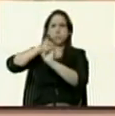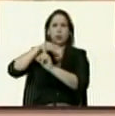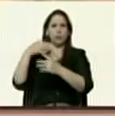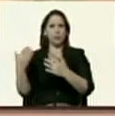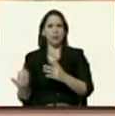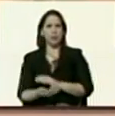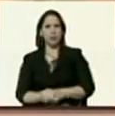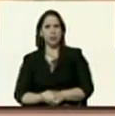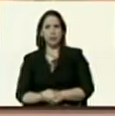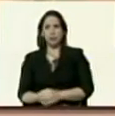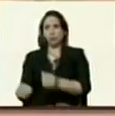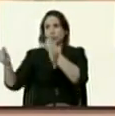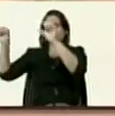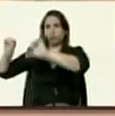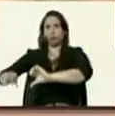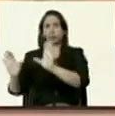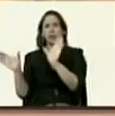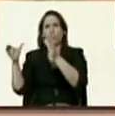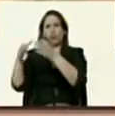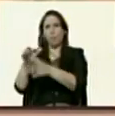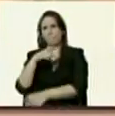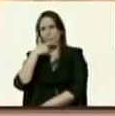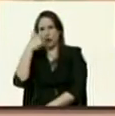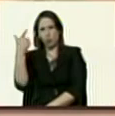Fracasaron en la reunión de la vergüenza y el asco.